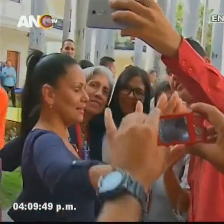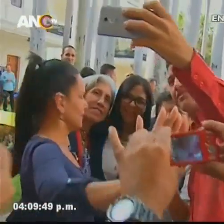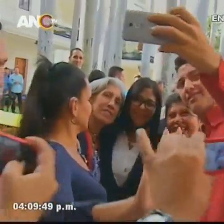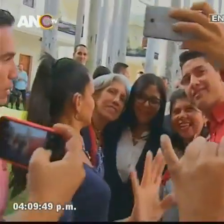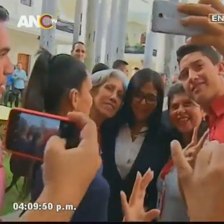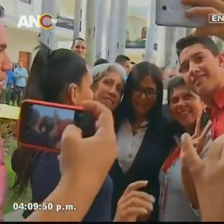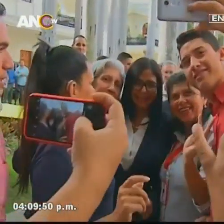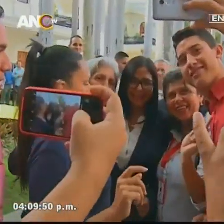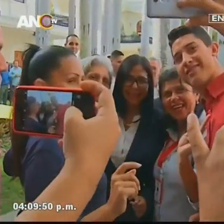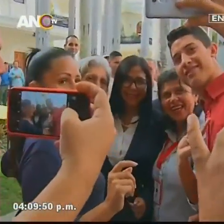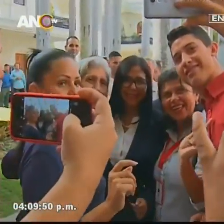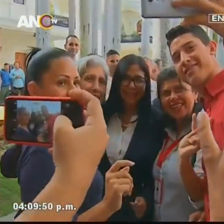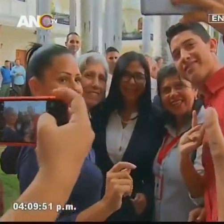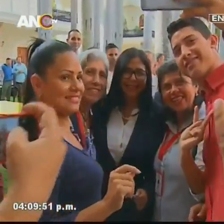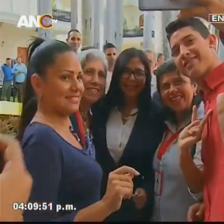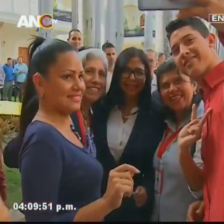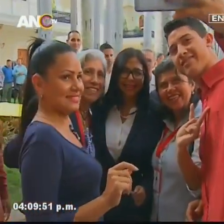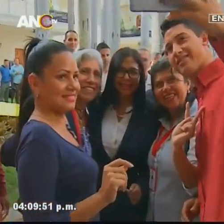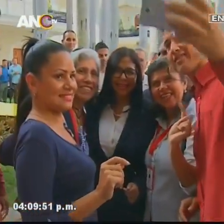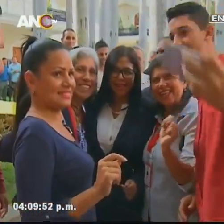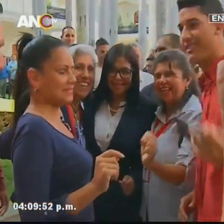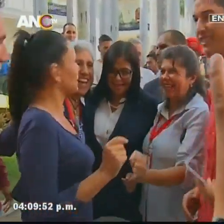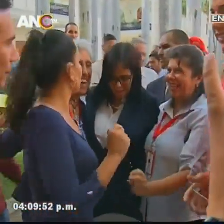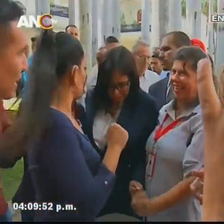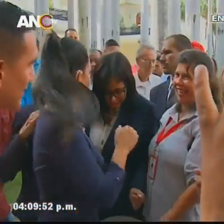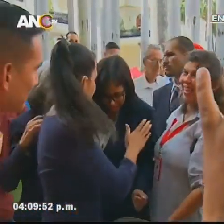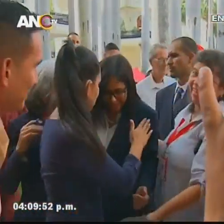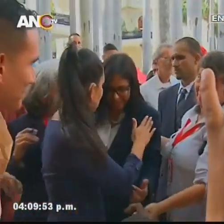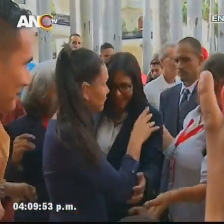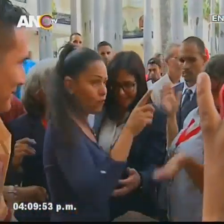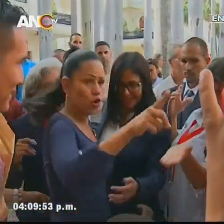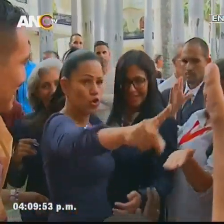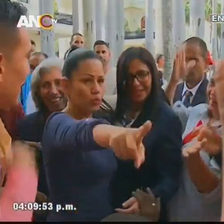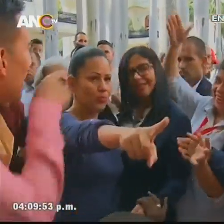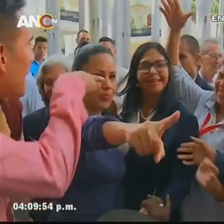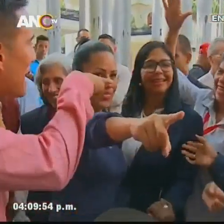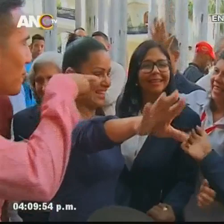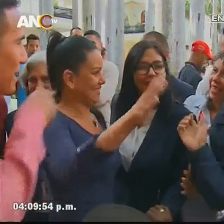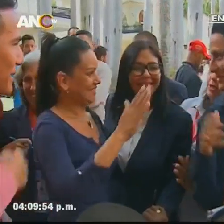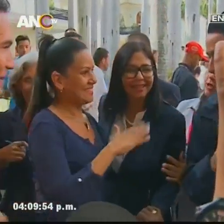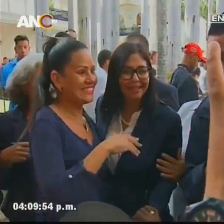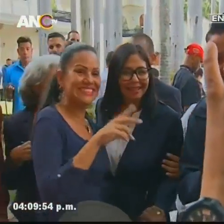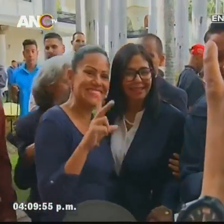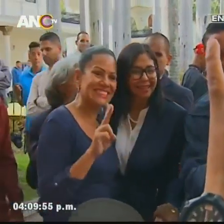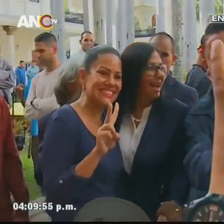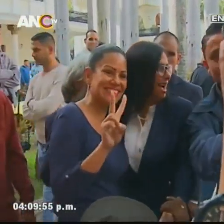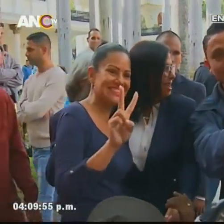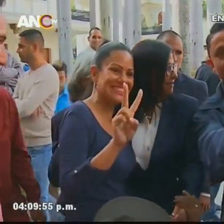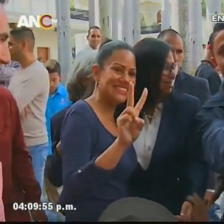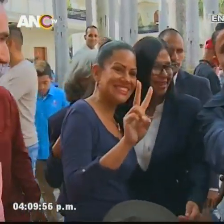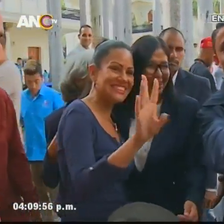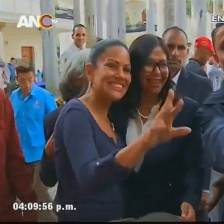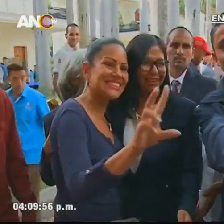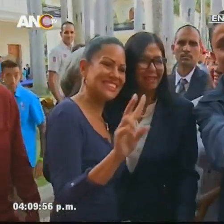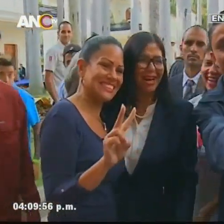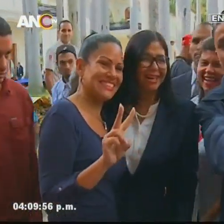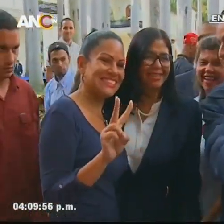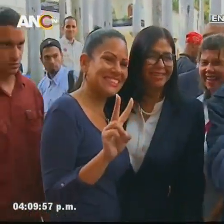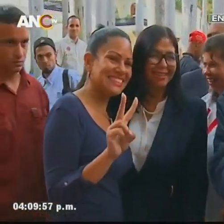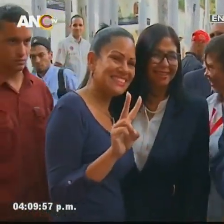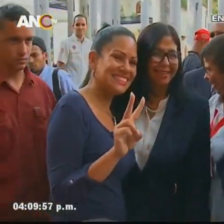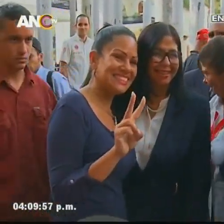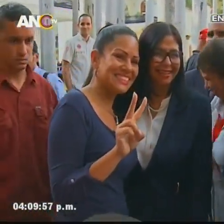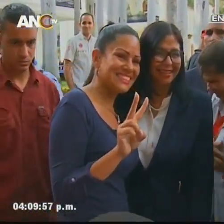importante sector del país, sector reivindicado gracias a la revolución bolivariana, gracias al gobierno del comandante supremo